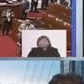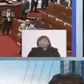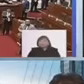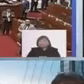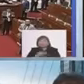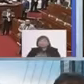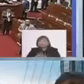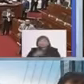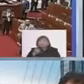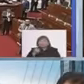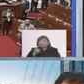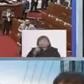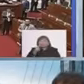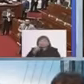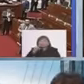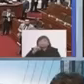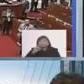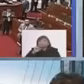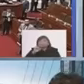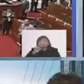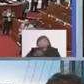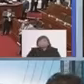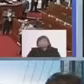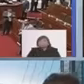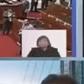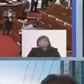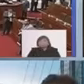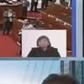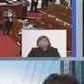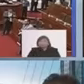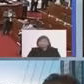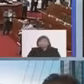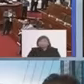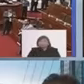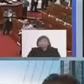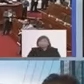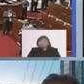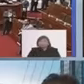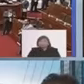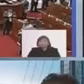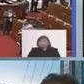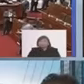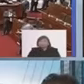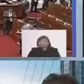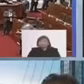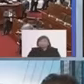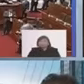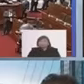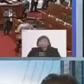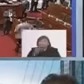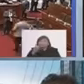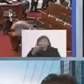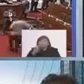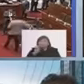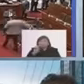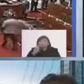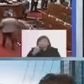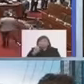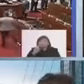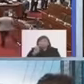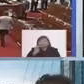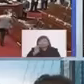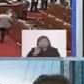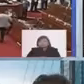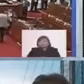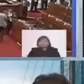enorme error de Pedro Castillo de, primero, haber básicamente cerrado el Congreso y,